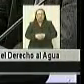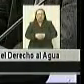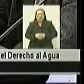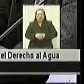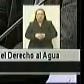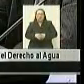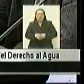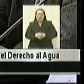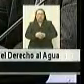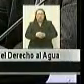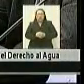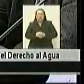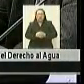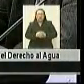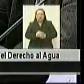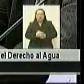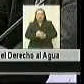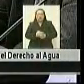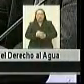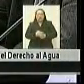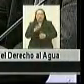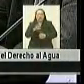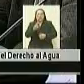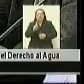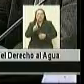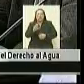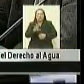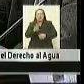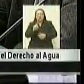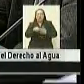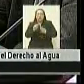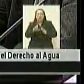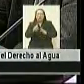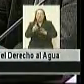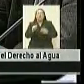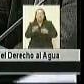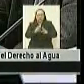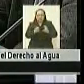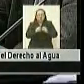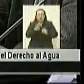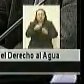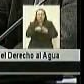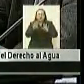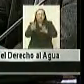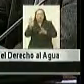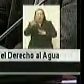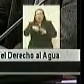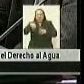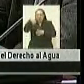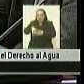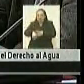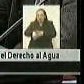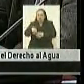adecuado, entre los que el 54.1 tiene servicios higiénicos conectados a redes de desagüe y el 4.9 a pozos